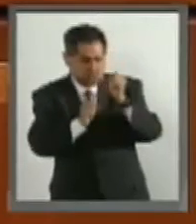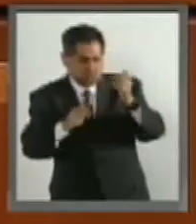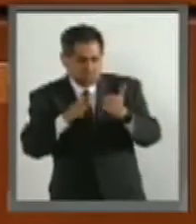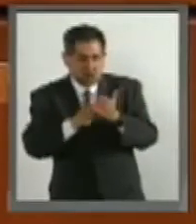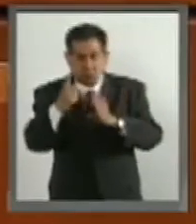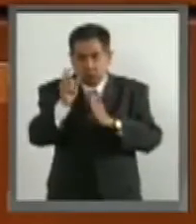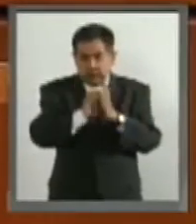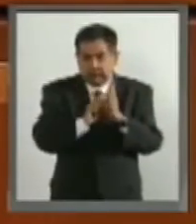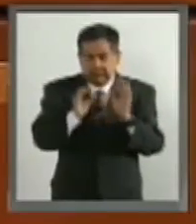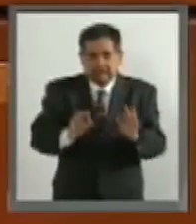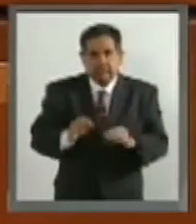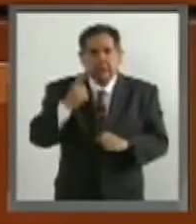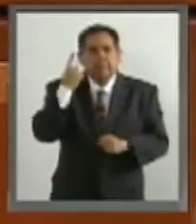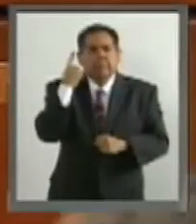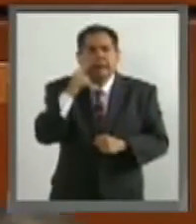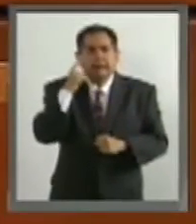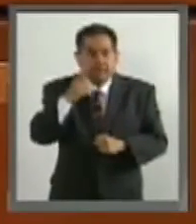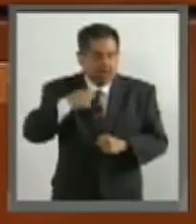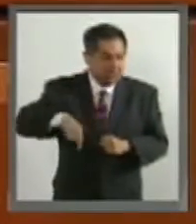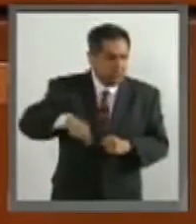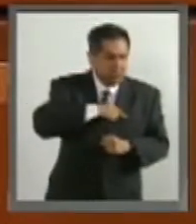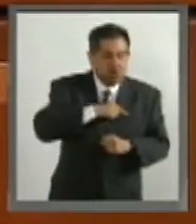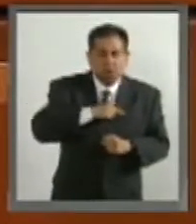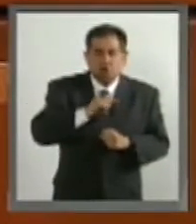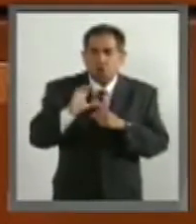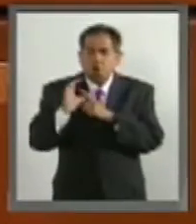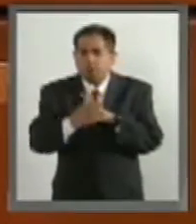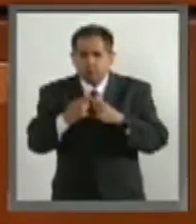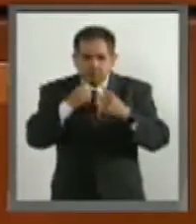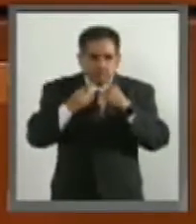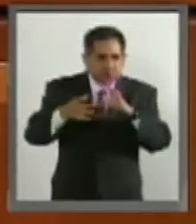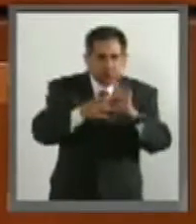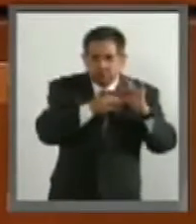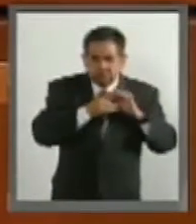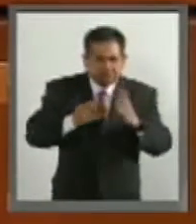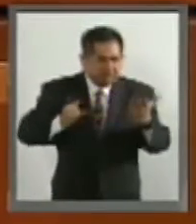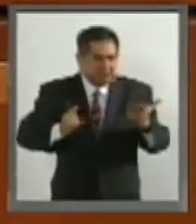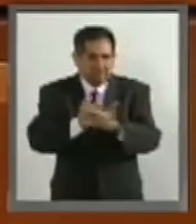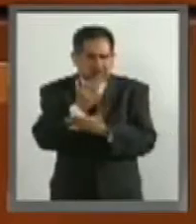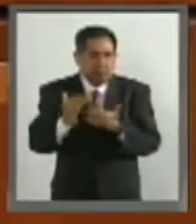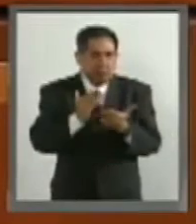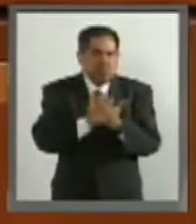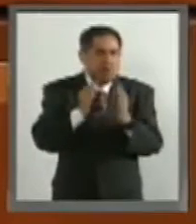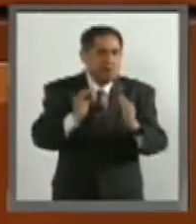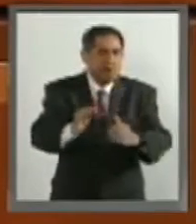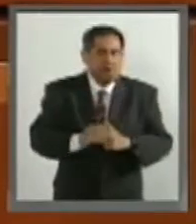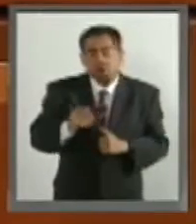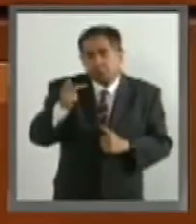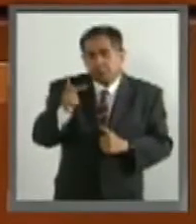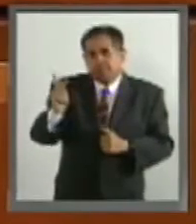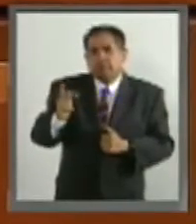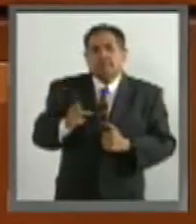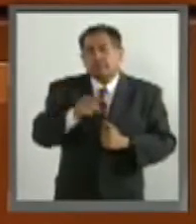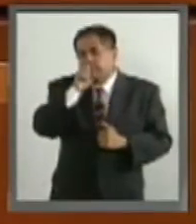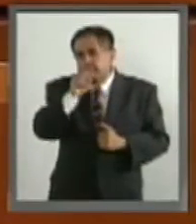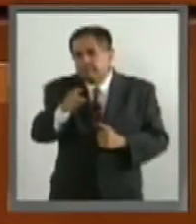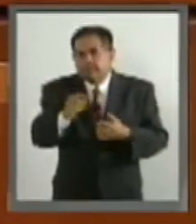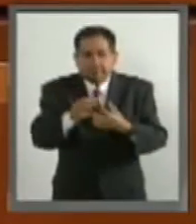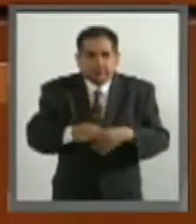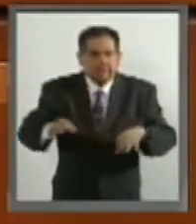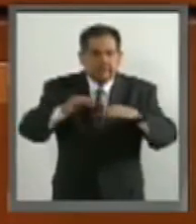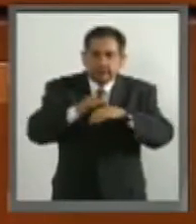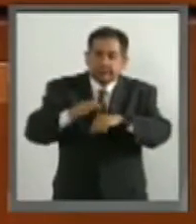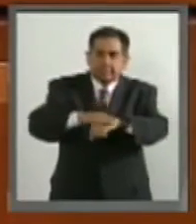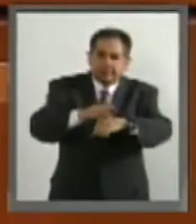mes para que las comisiones dictaminen su iniciativa. Sin embargo, también es importante